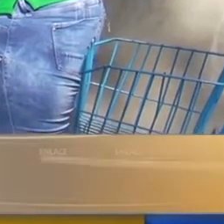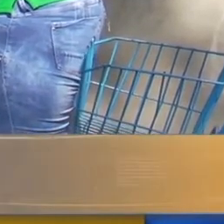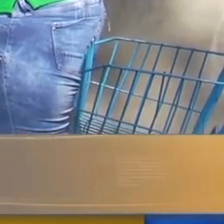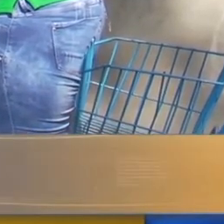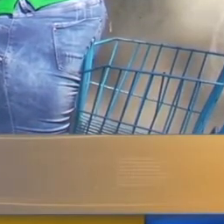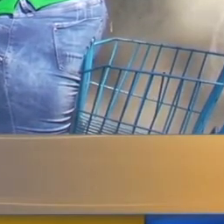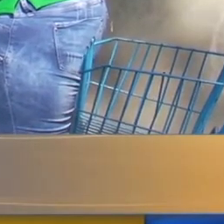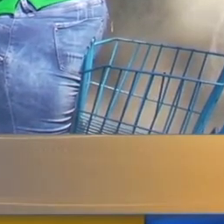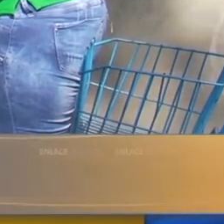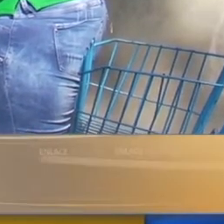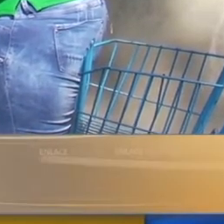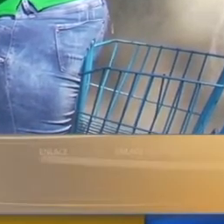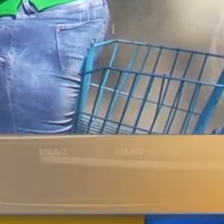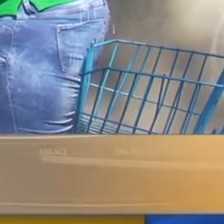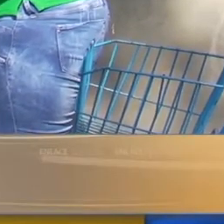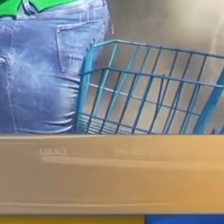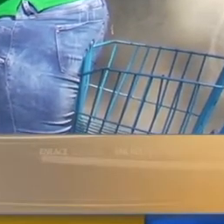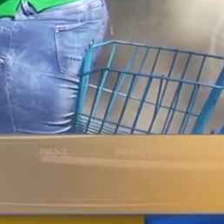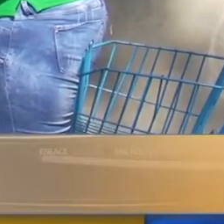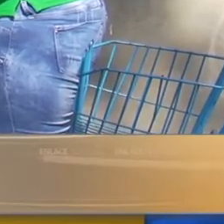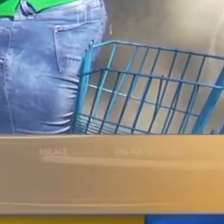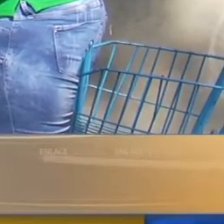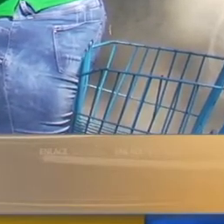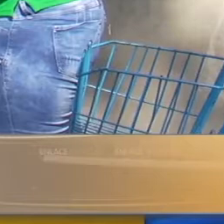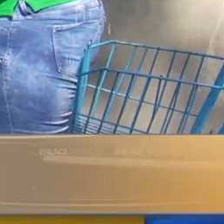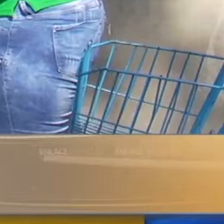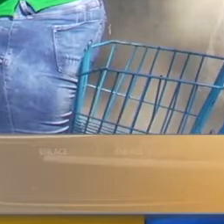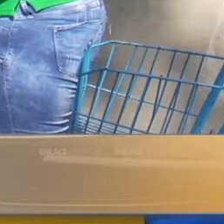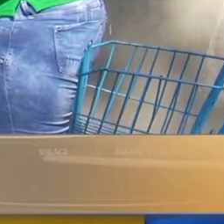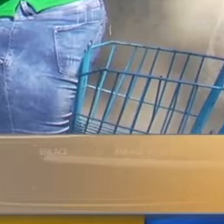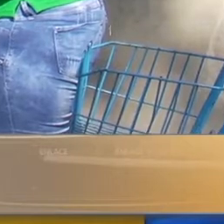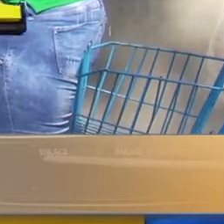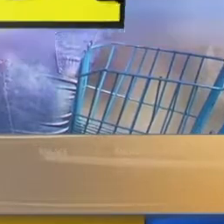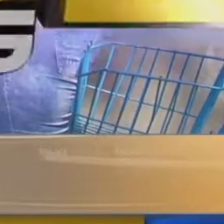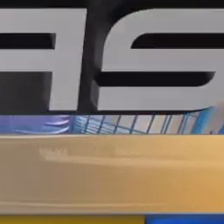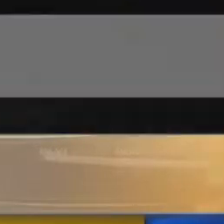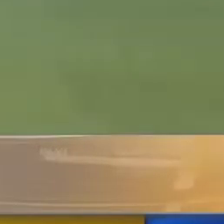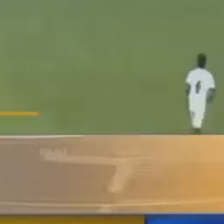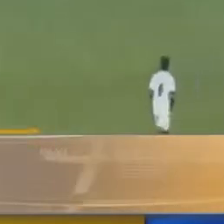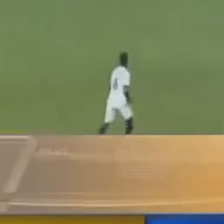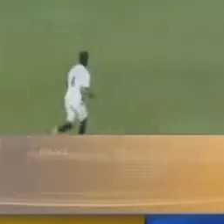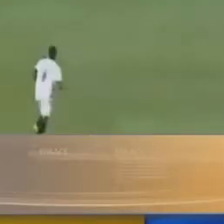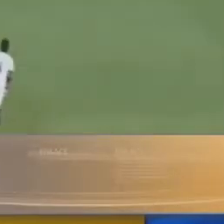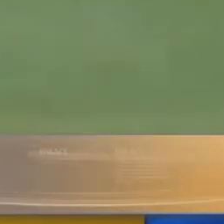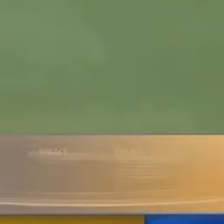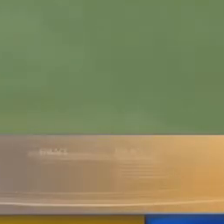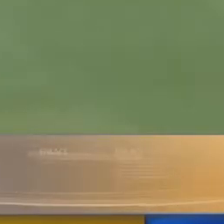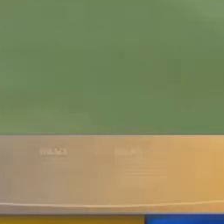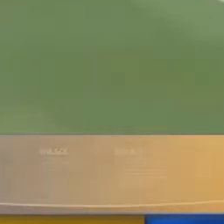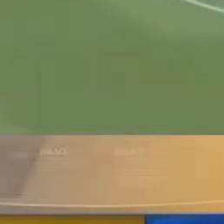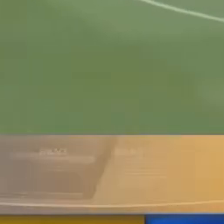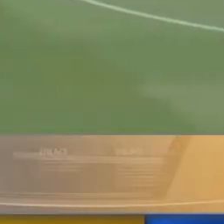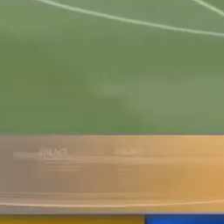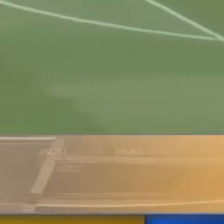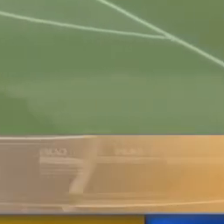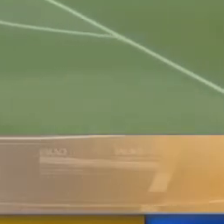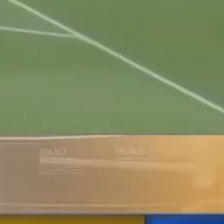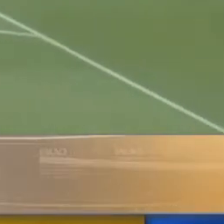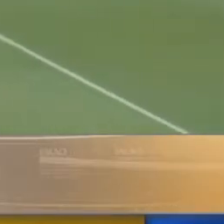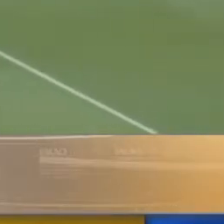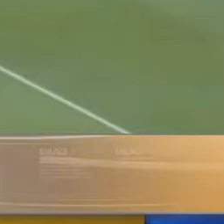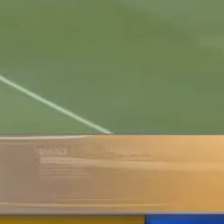barrio Villa Olímpica y el Cincuentenario en la comuna 4 de la ciudad. En instantes les tendremos los detalles. En los deportes, Alianza Petrolera y